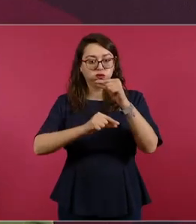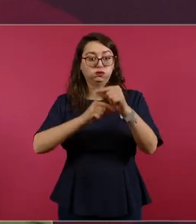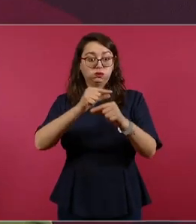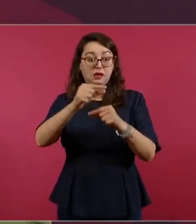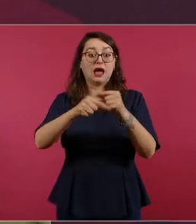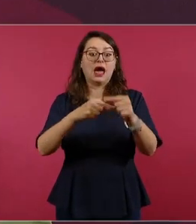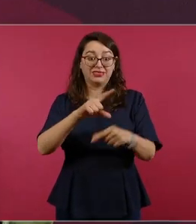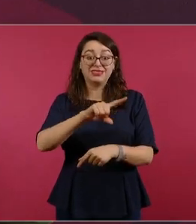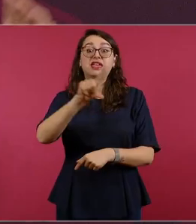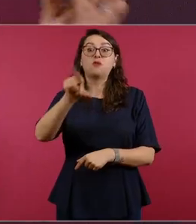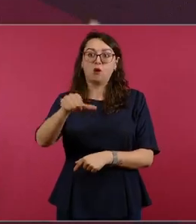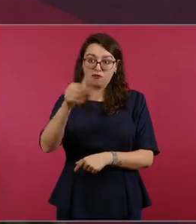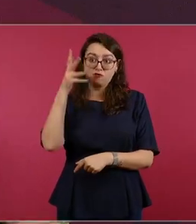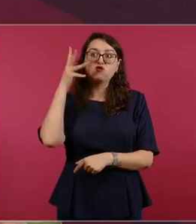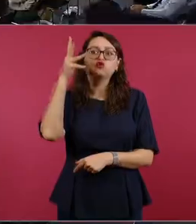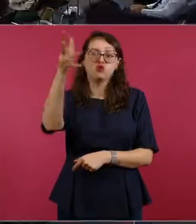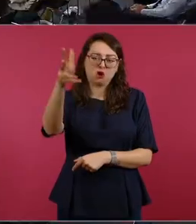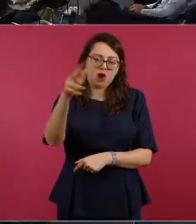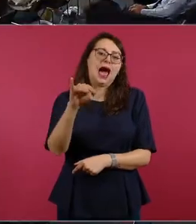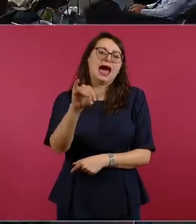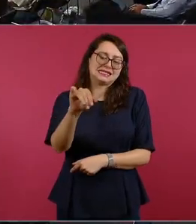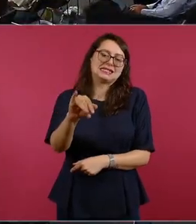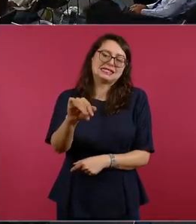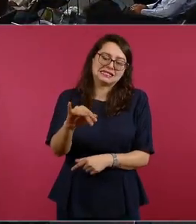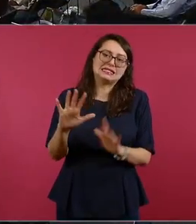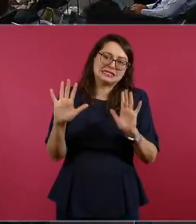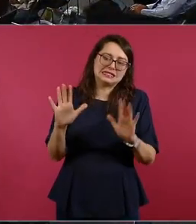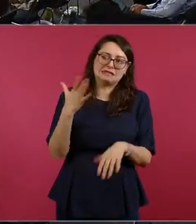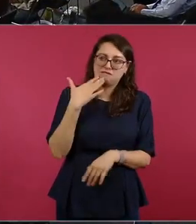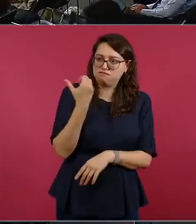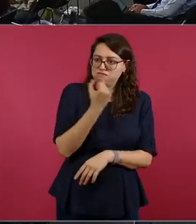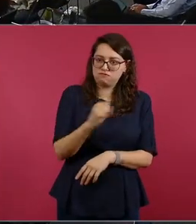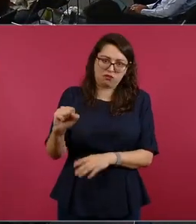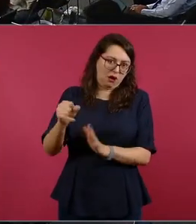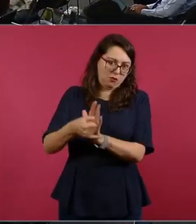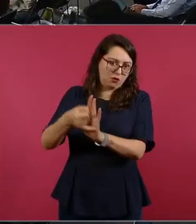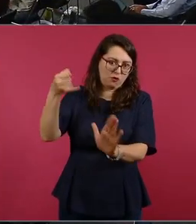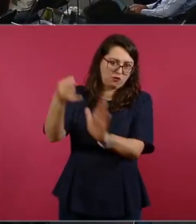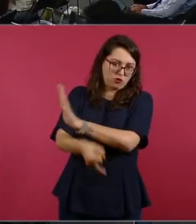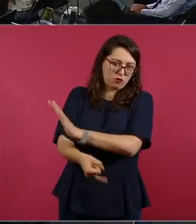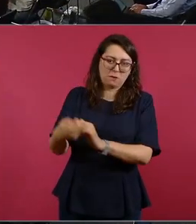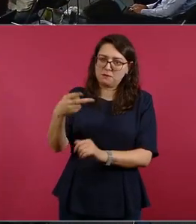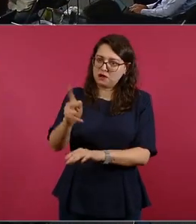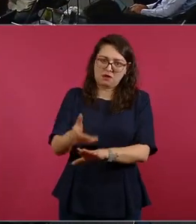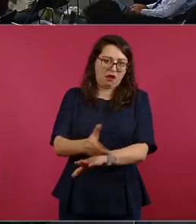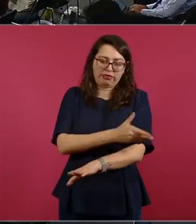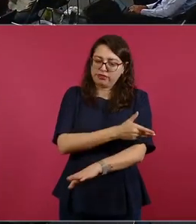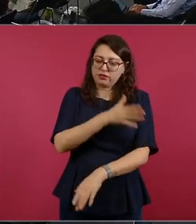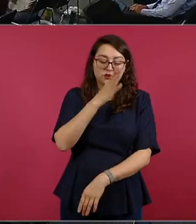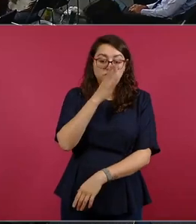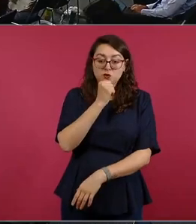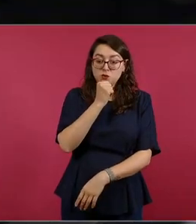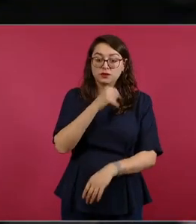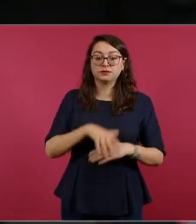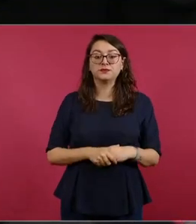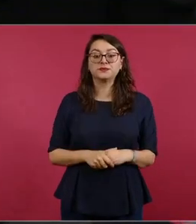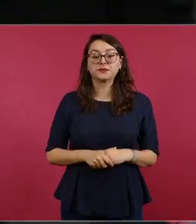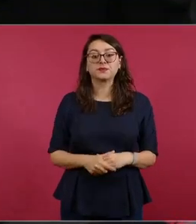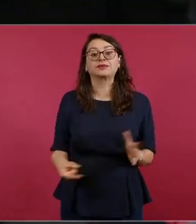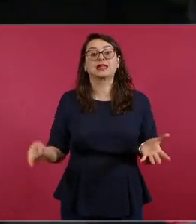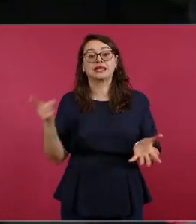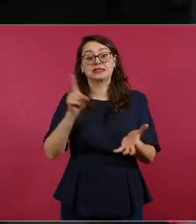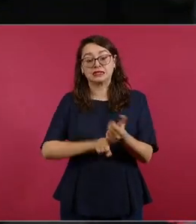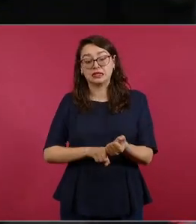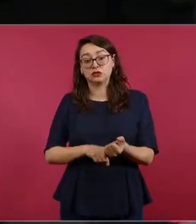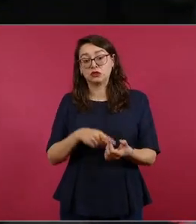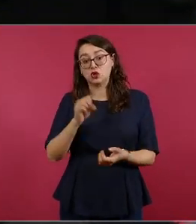unidades a las que pertenece y a desarrollar las actividades que le corresponden van a hacer algo al interior de la secretaría para